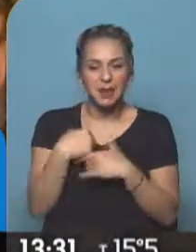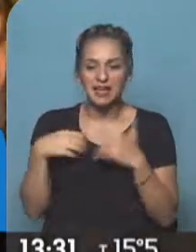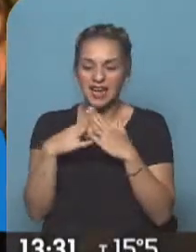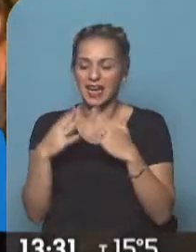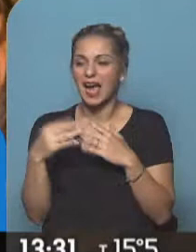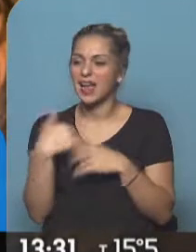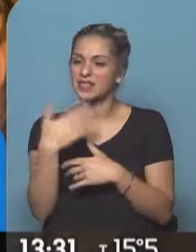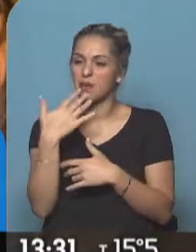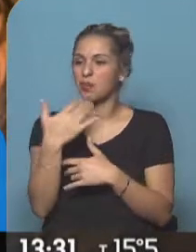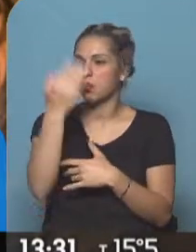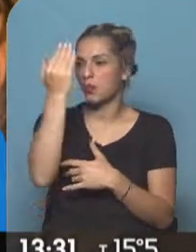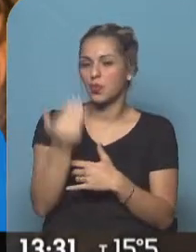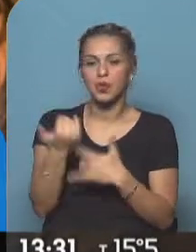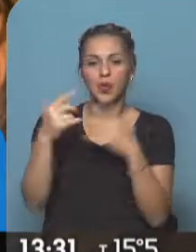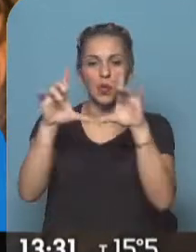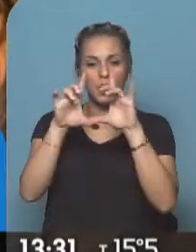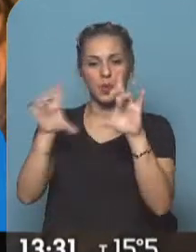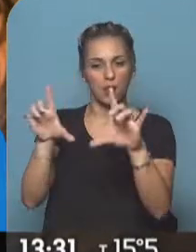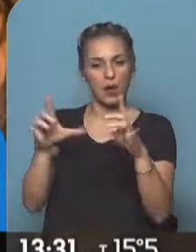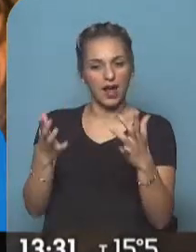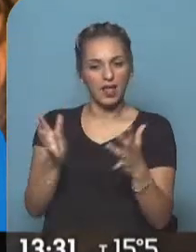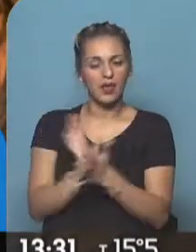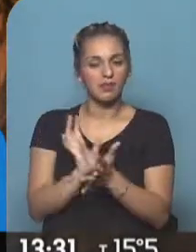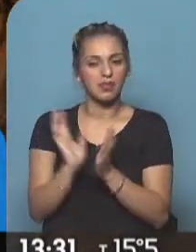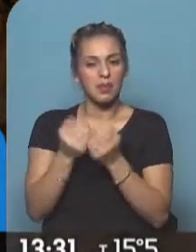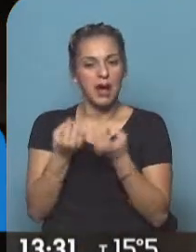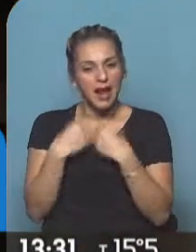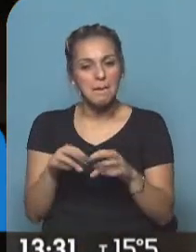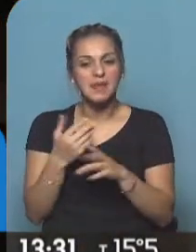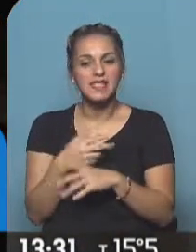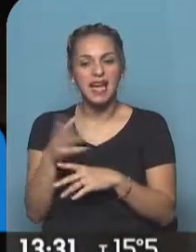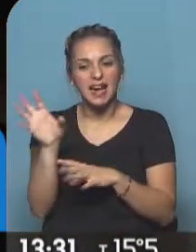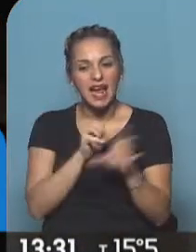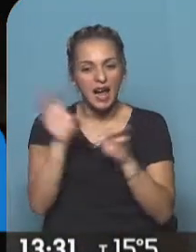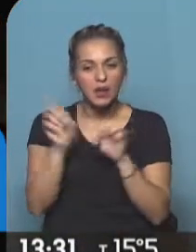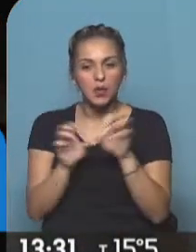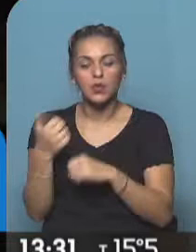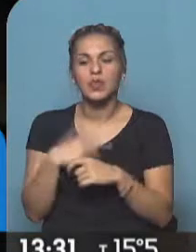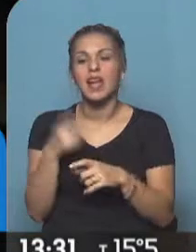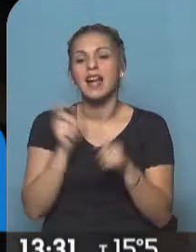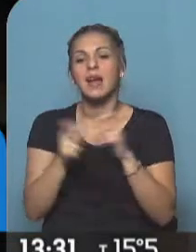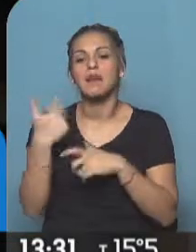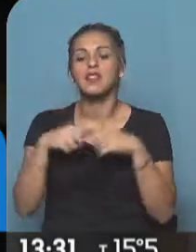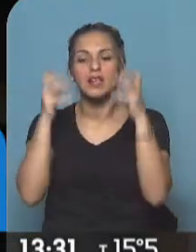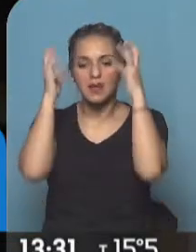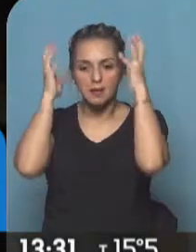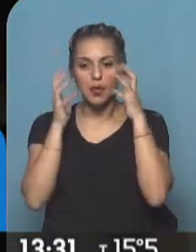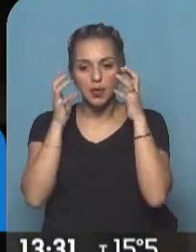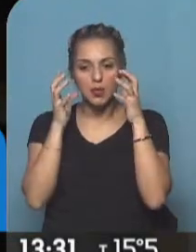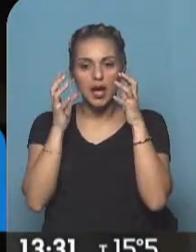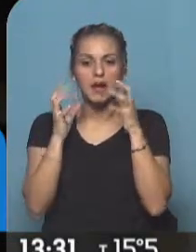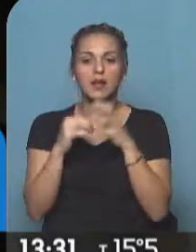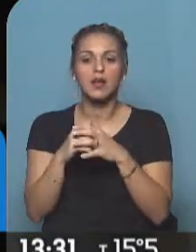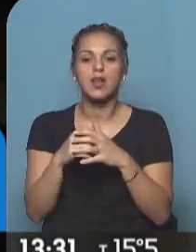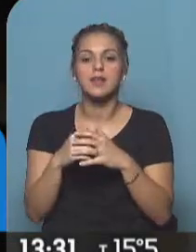que están entrando como a empezar su coleccionismo. La gente se pone un casco y aparece en